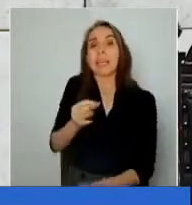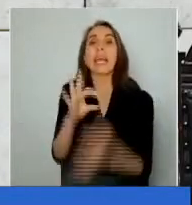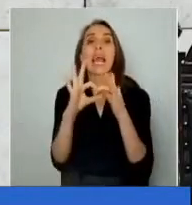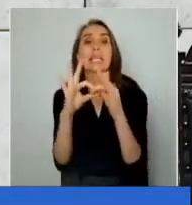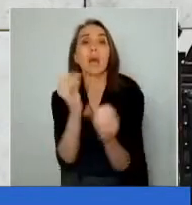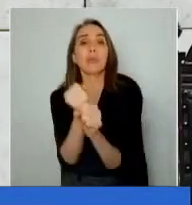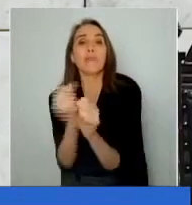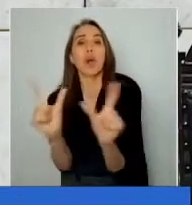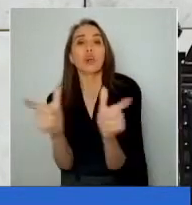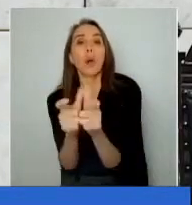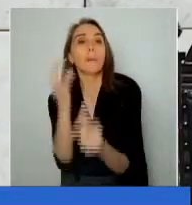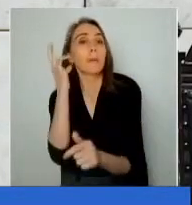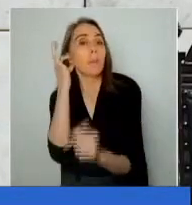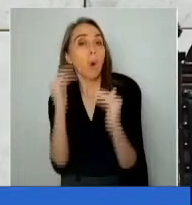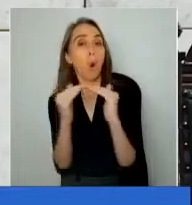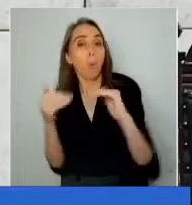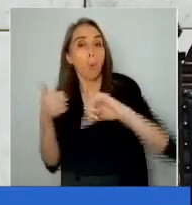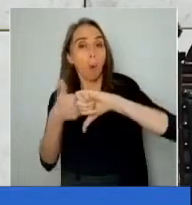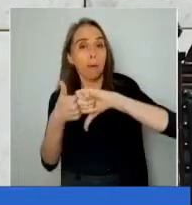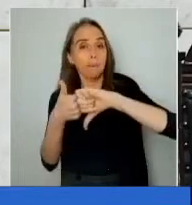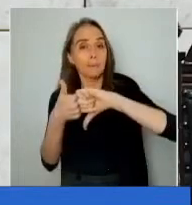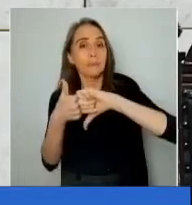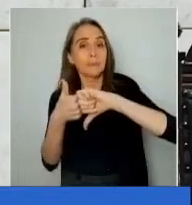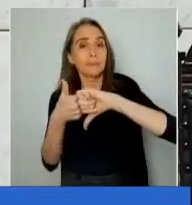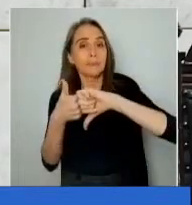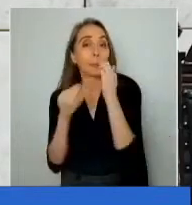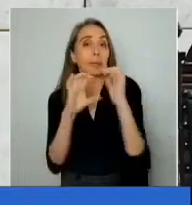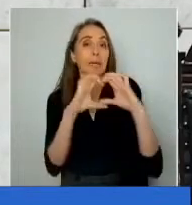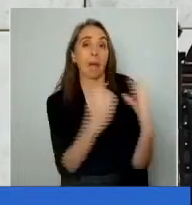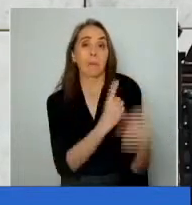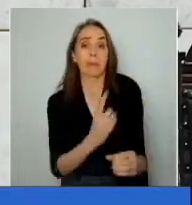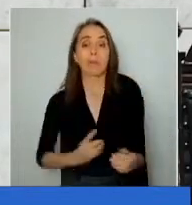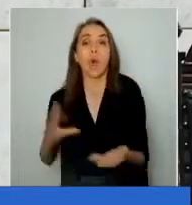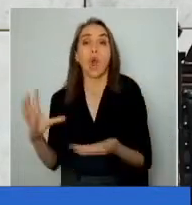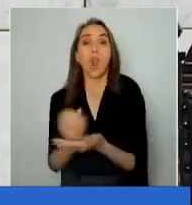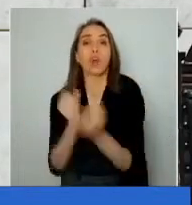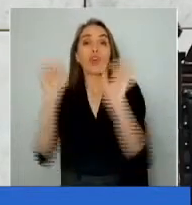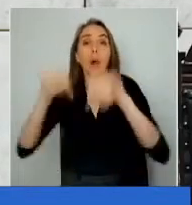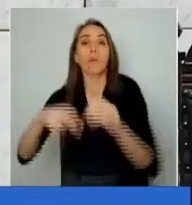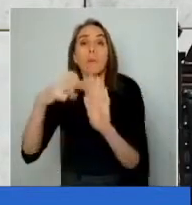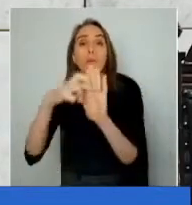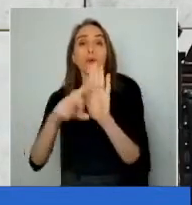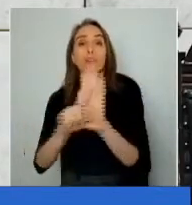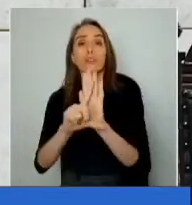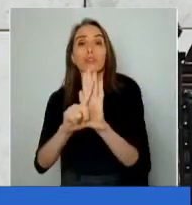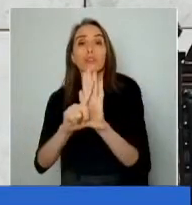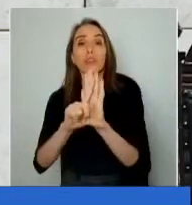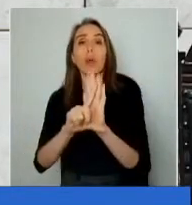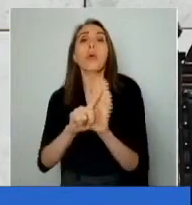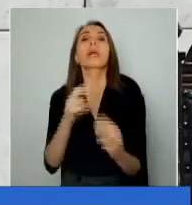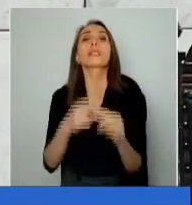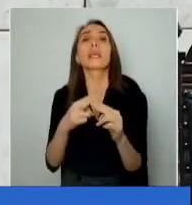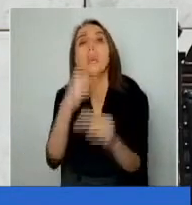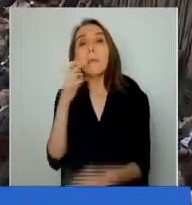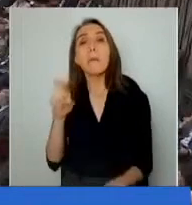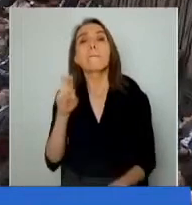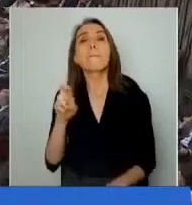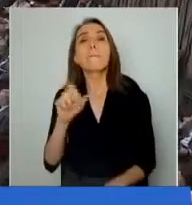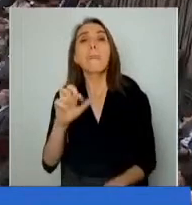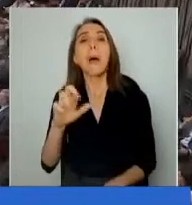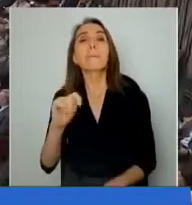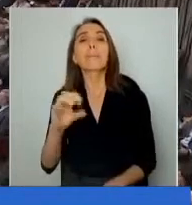y equidad de género de la cámara se logró la aprobación de la ley papitos corazón esta